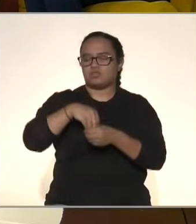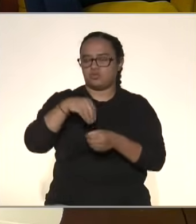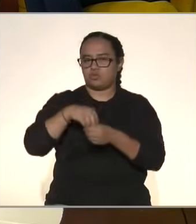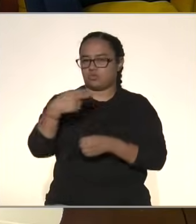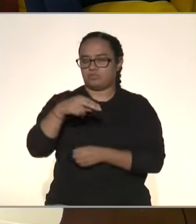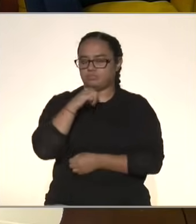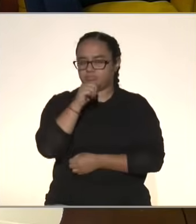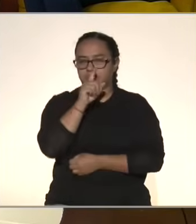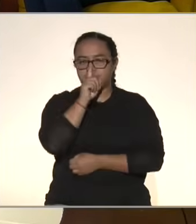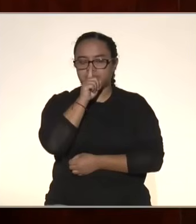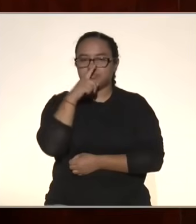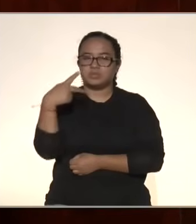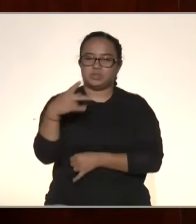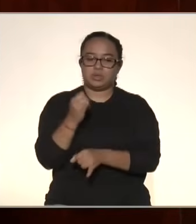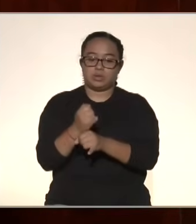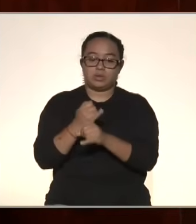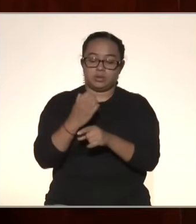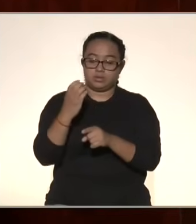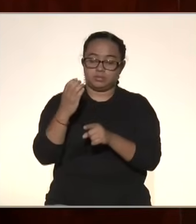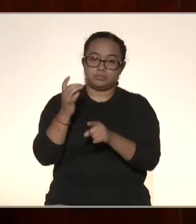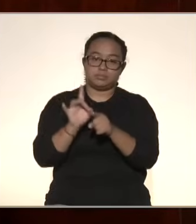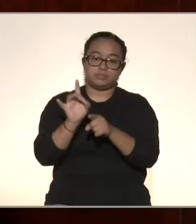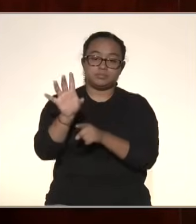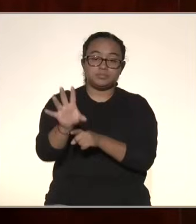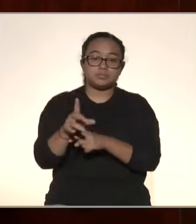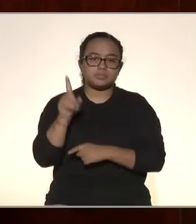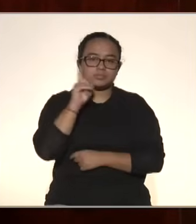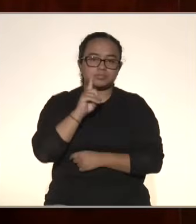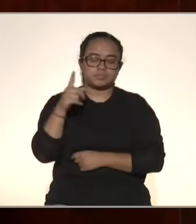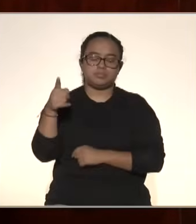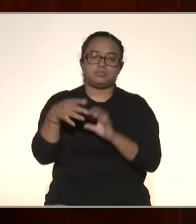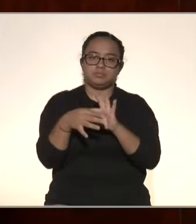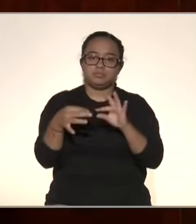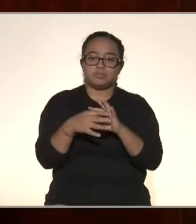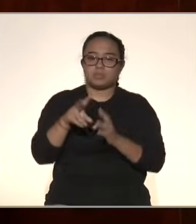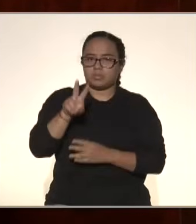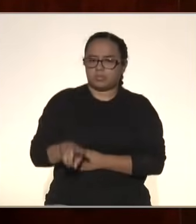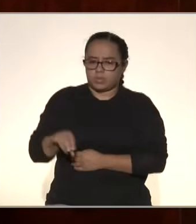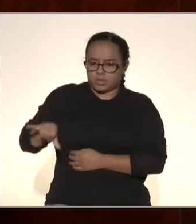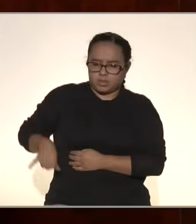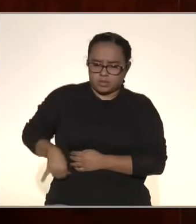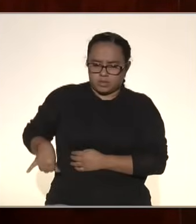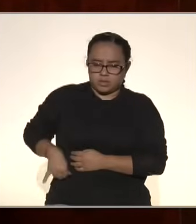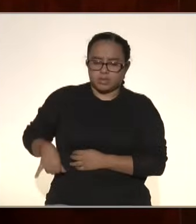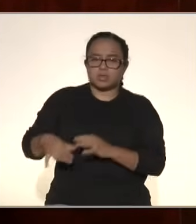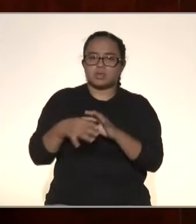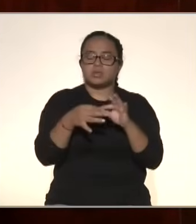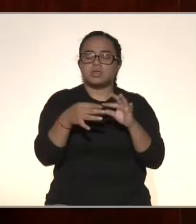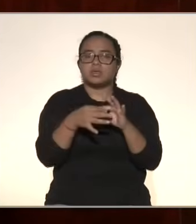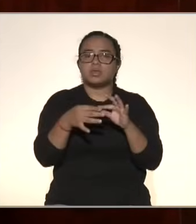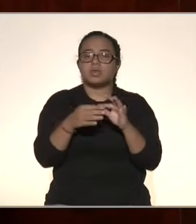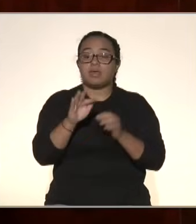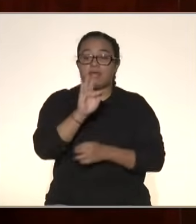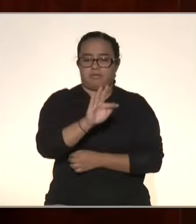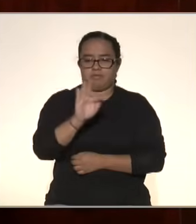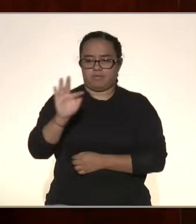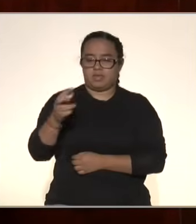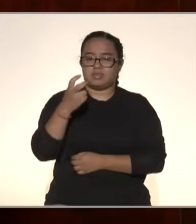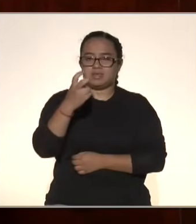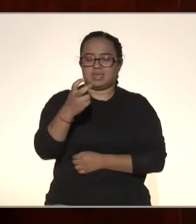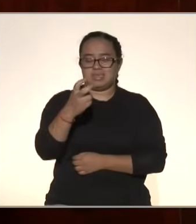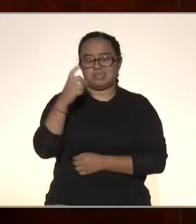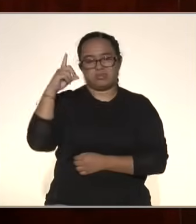redes sociales que les voy a leer. Esta chica nos dice, me interesa mucho comentar que son fechas